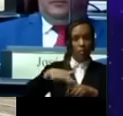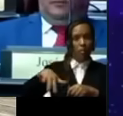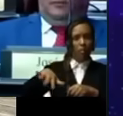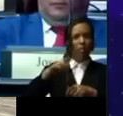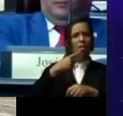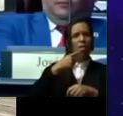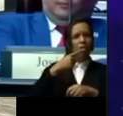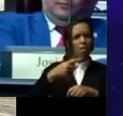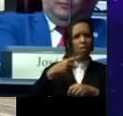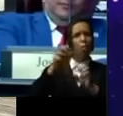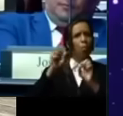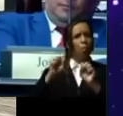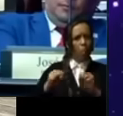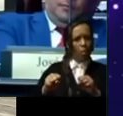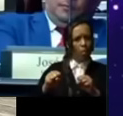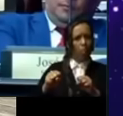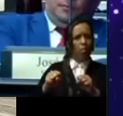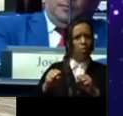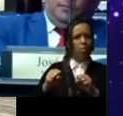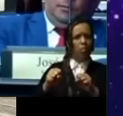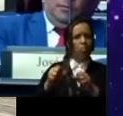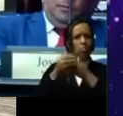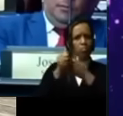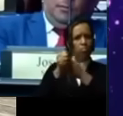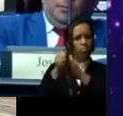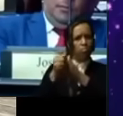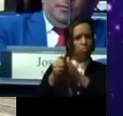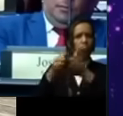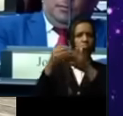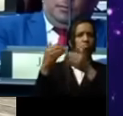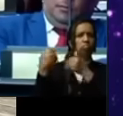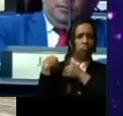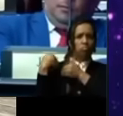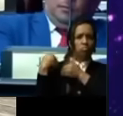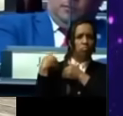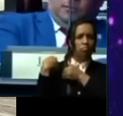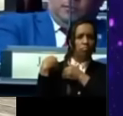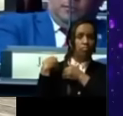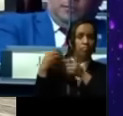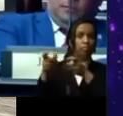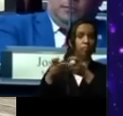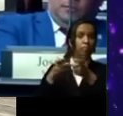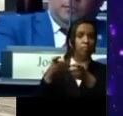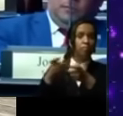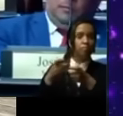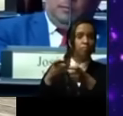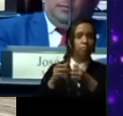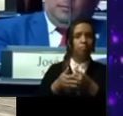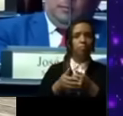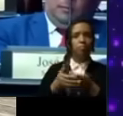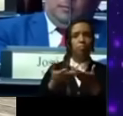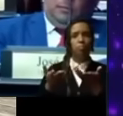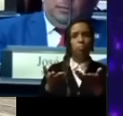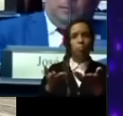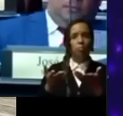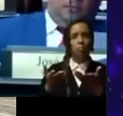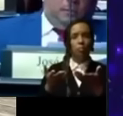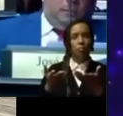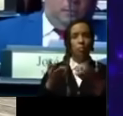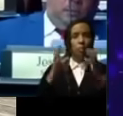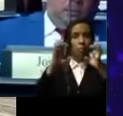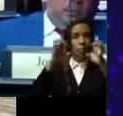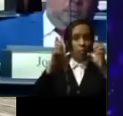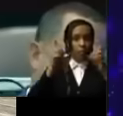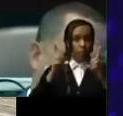educativo no es la excepción en ese sentido atendiendo a un llamado de los